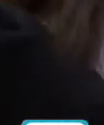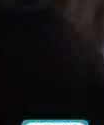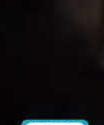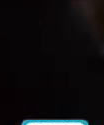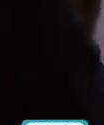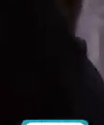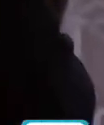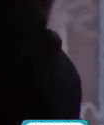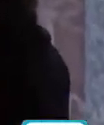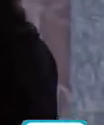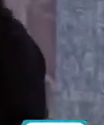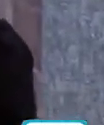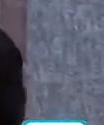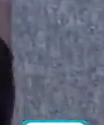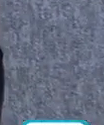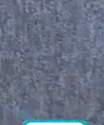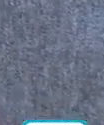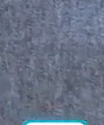según